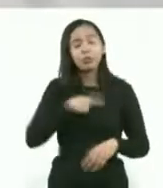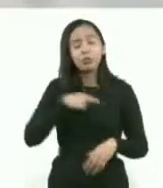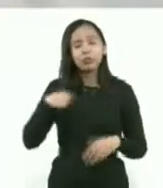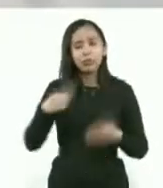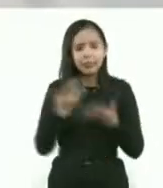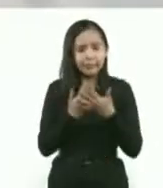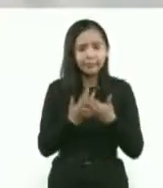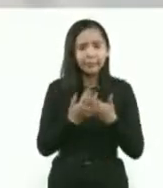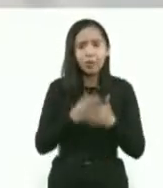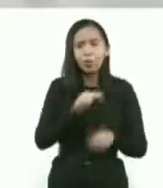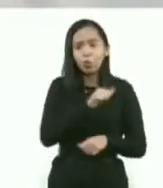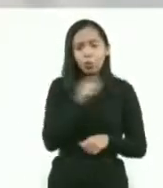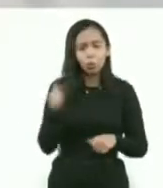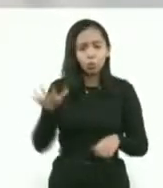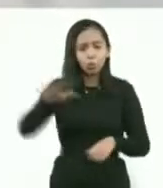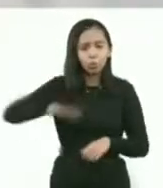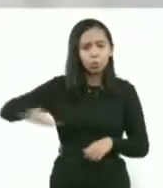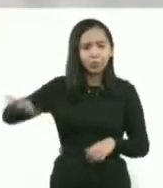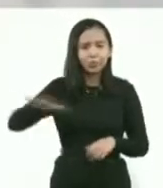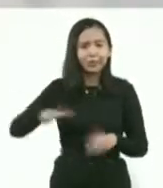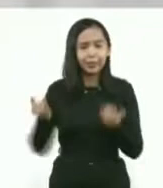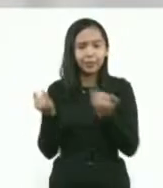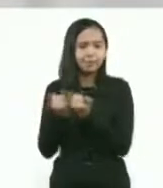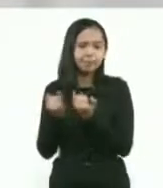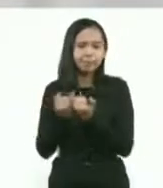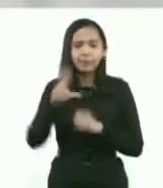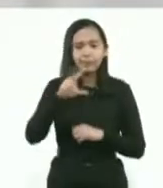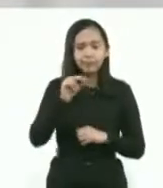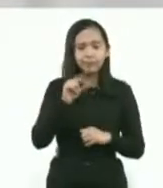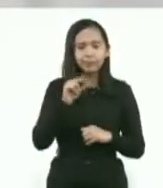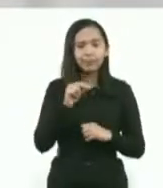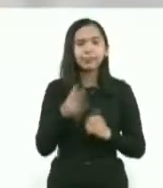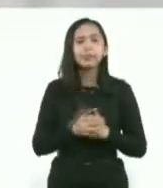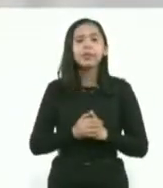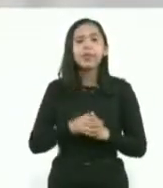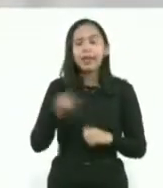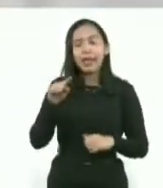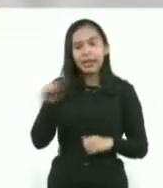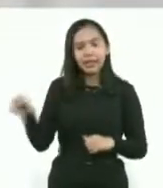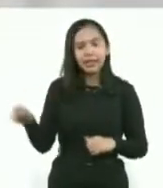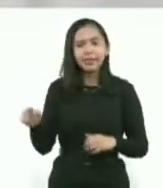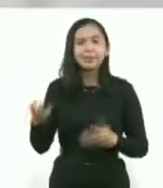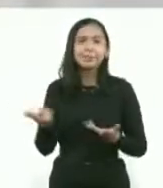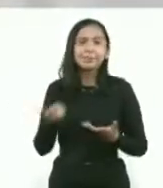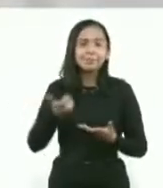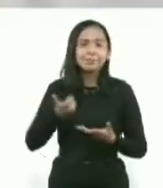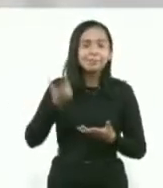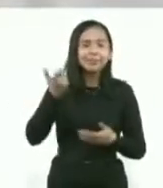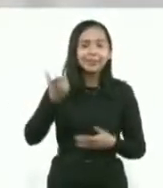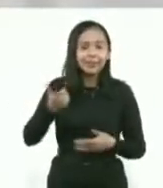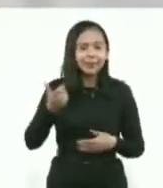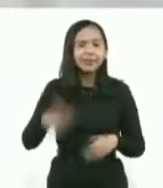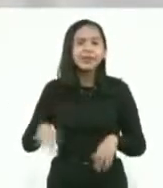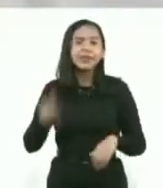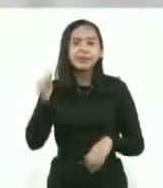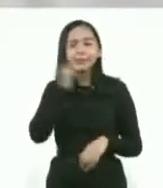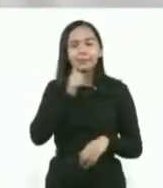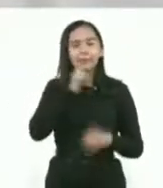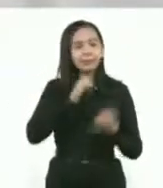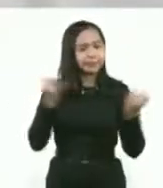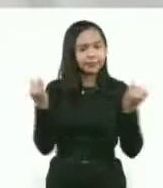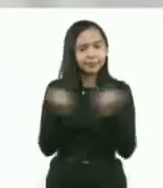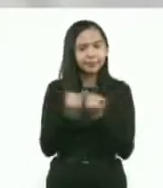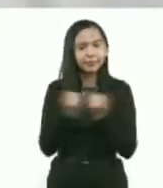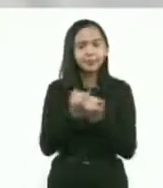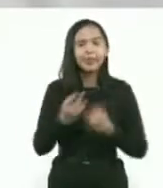otra gasolinera se encuentre en estas circunstancias, que funcione el mercado. Bien importante, hablando